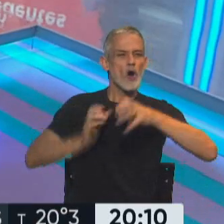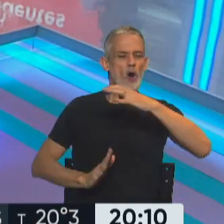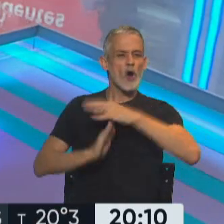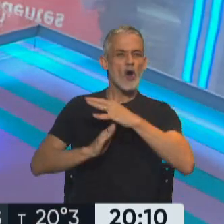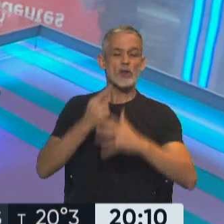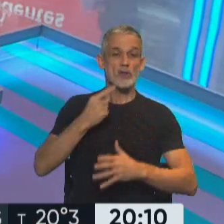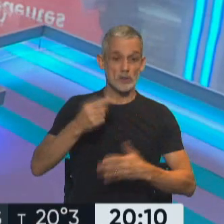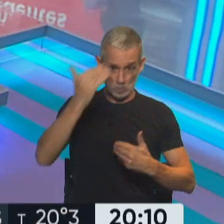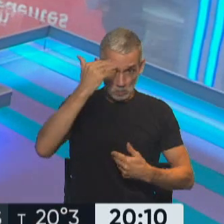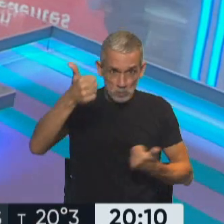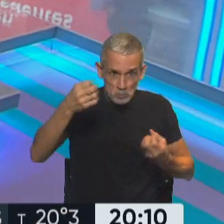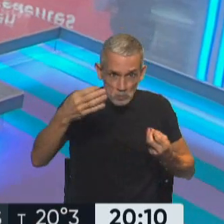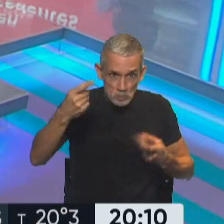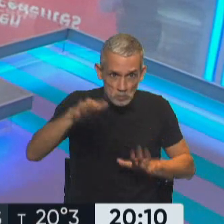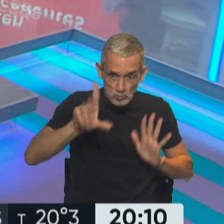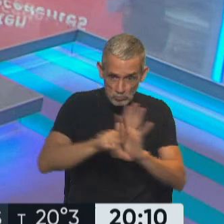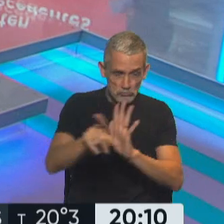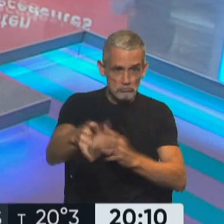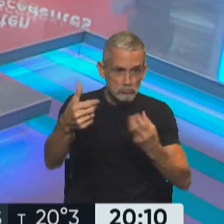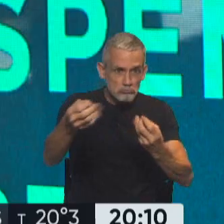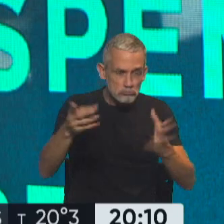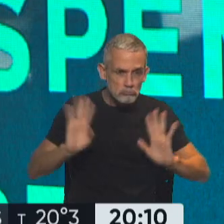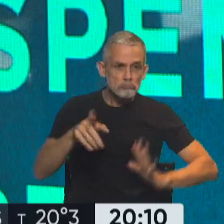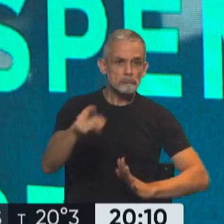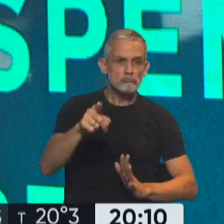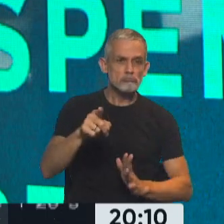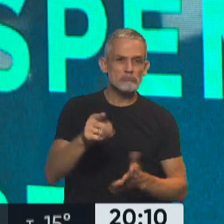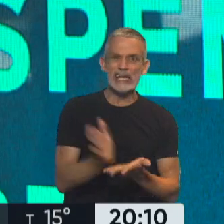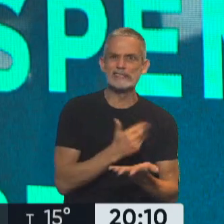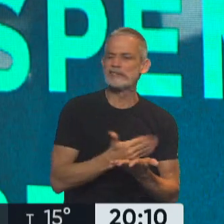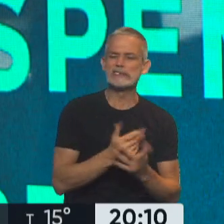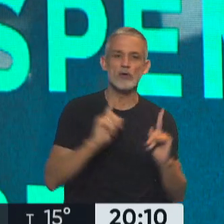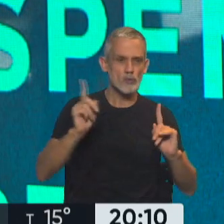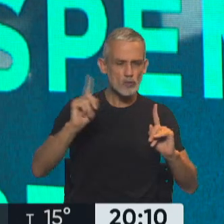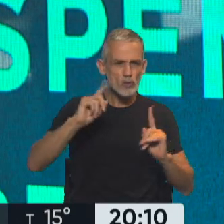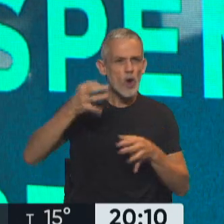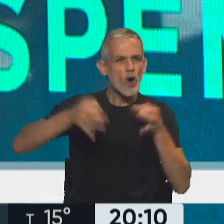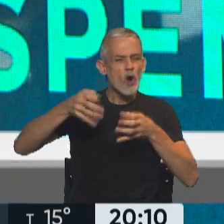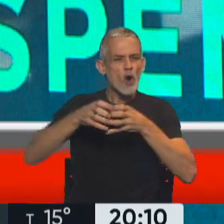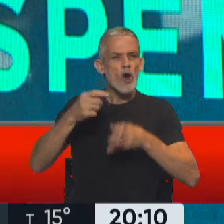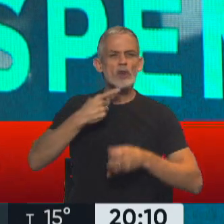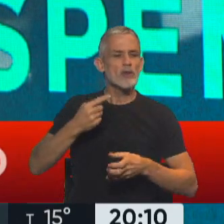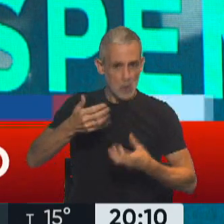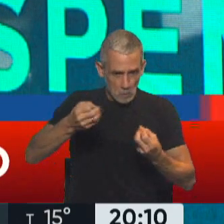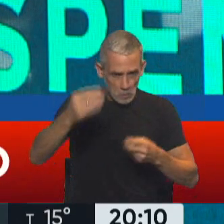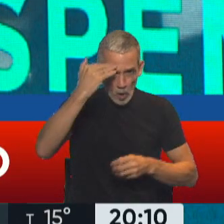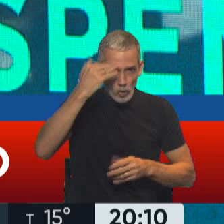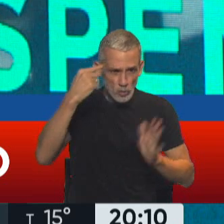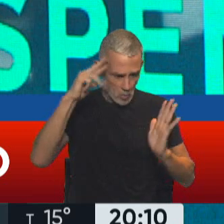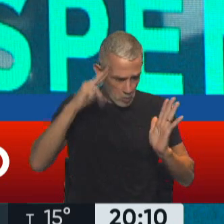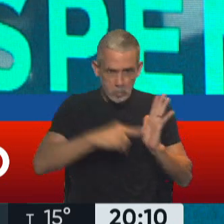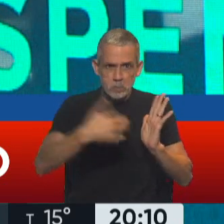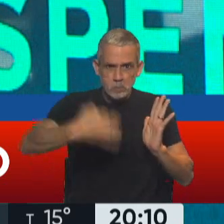es totalmente constitucional. ¿Qué era lo que querían? Bueno, bajarlo por inconstitucionalidad. En ese momento la Corte Suprema justamente dice, no, es